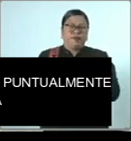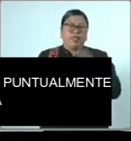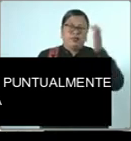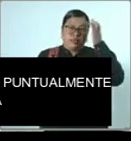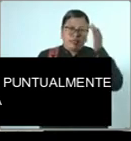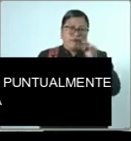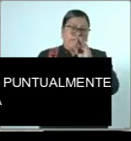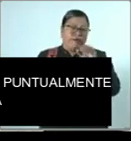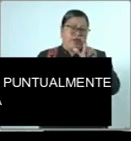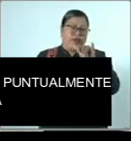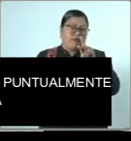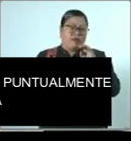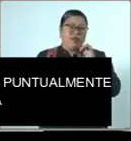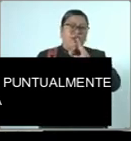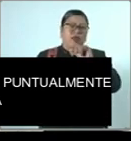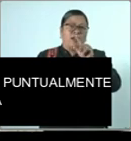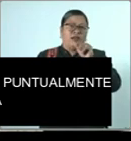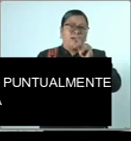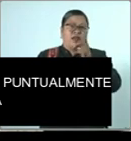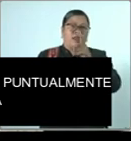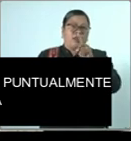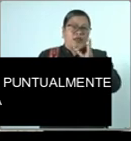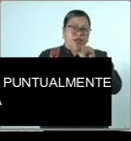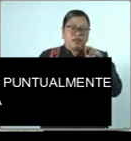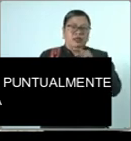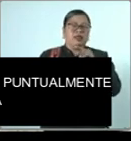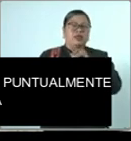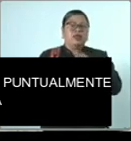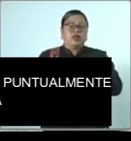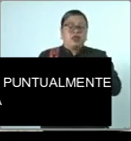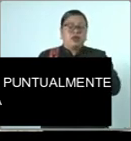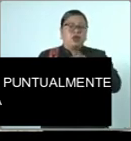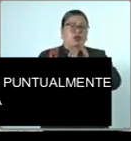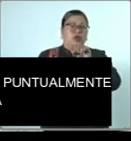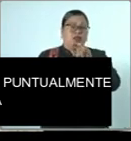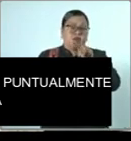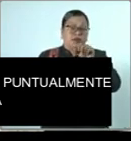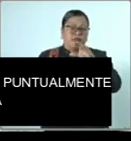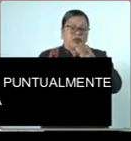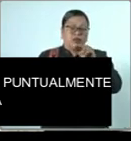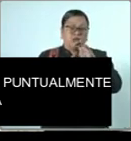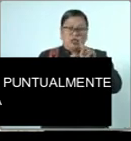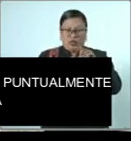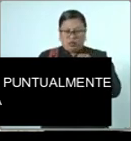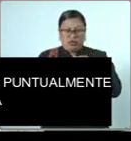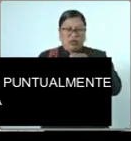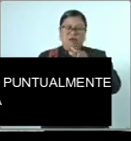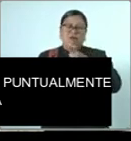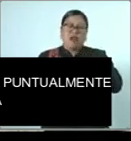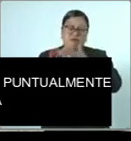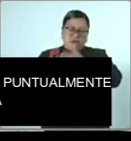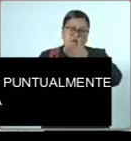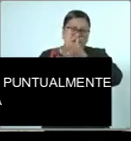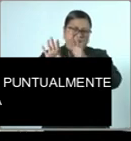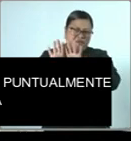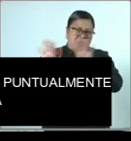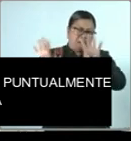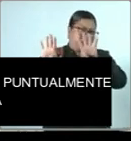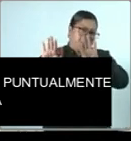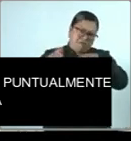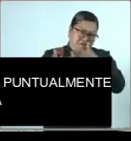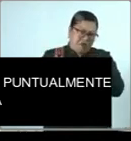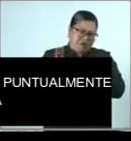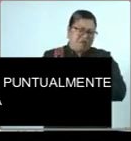Jalapa de Díaz. La escuela primaria José Vasconcelos cayó su barda. La que sigue. Aquí también esto es lo que acabo